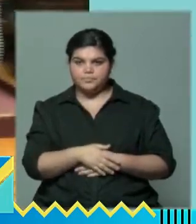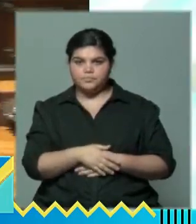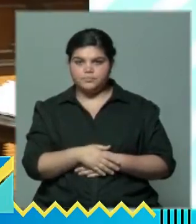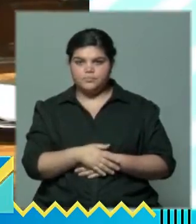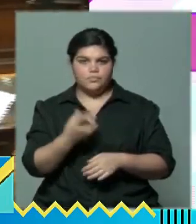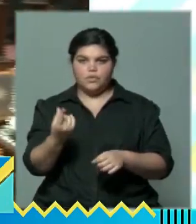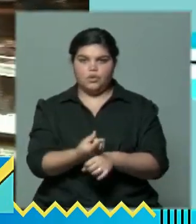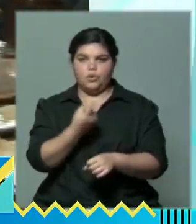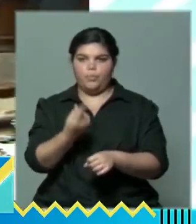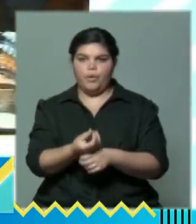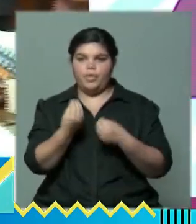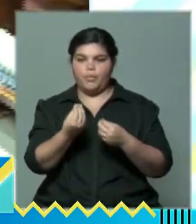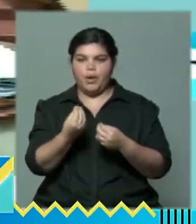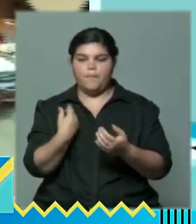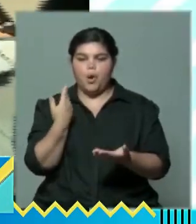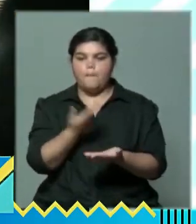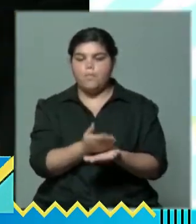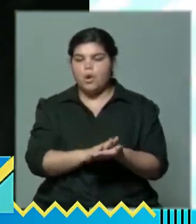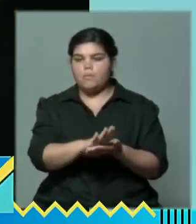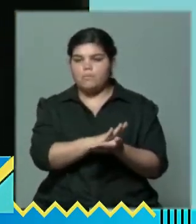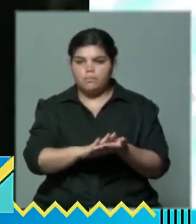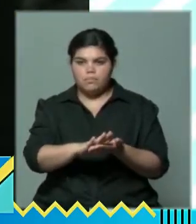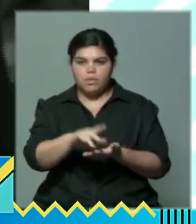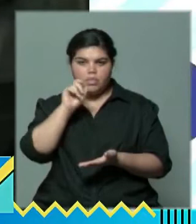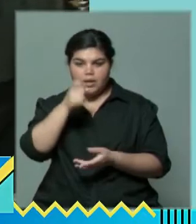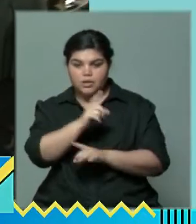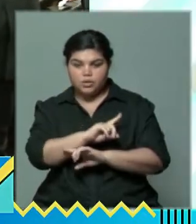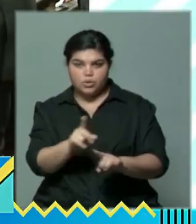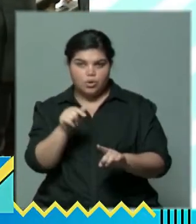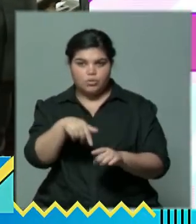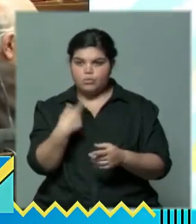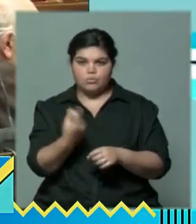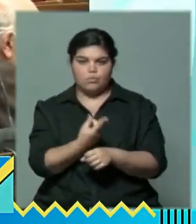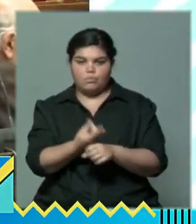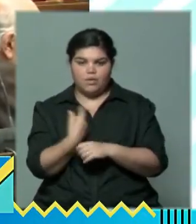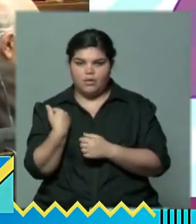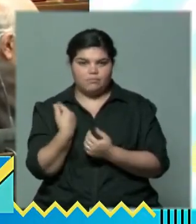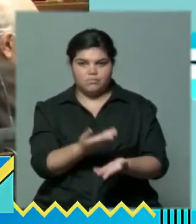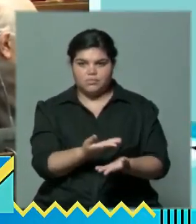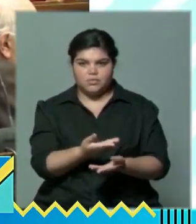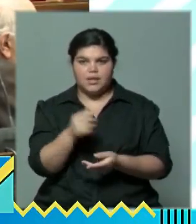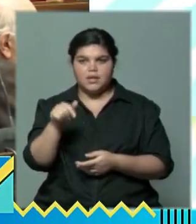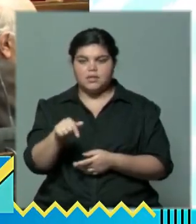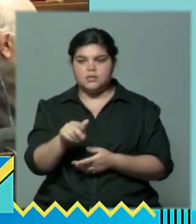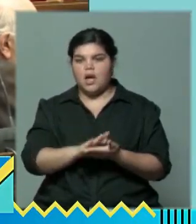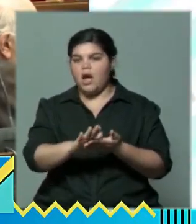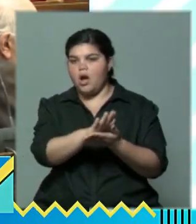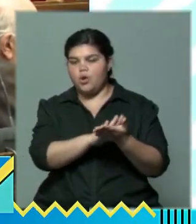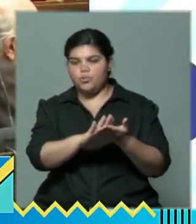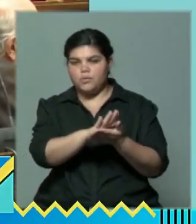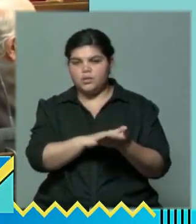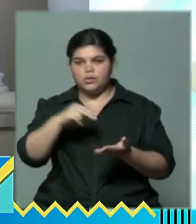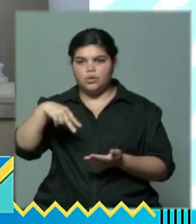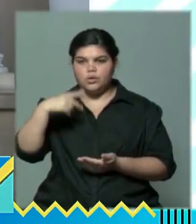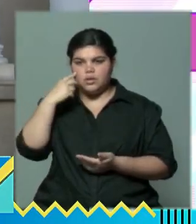de demostrar que no es para un delito y ya se lo tipifica como falta. Eso justamente fue el argumento de Marcos Niven cuando se manifestó